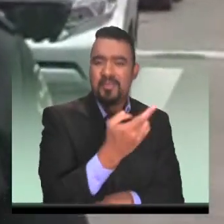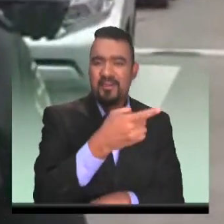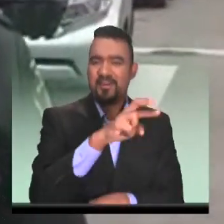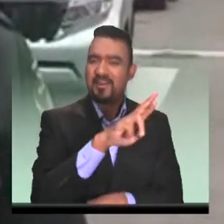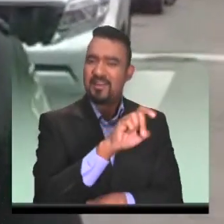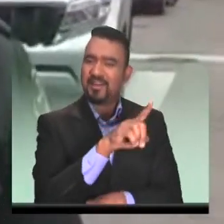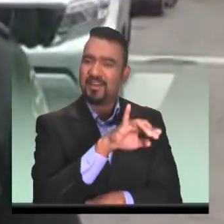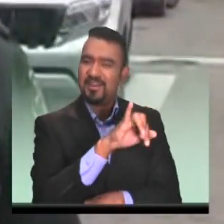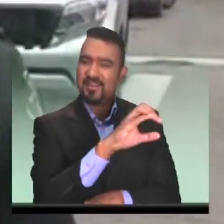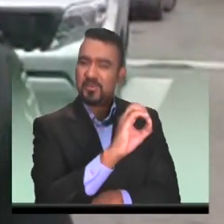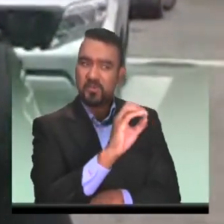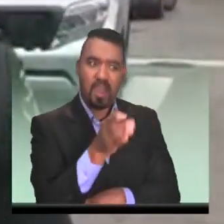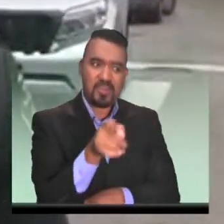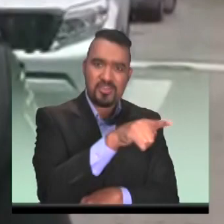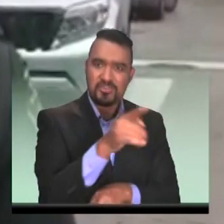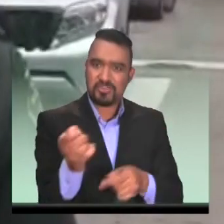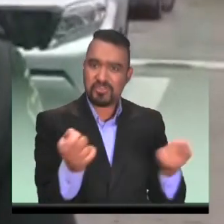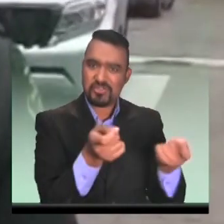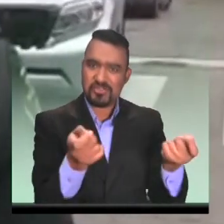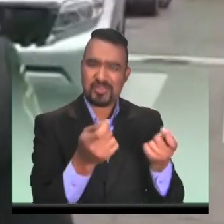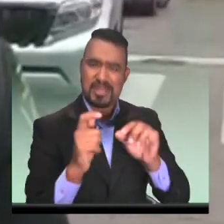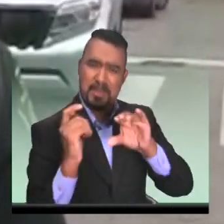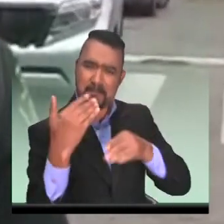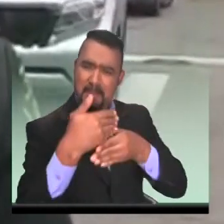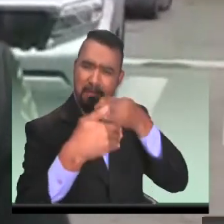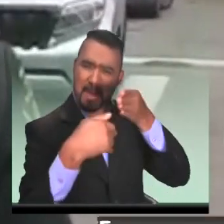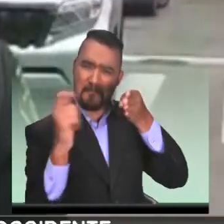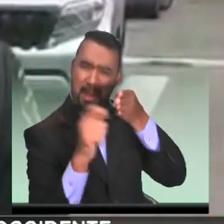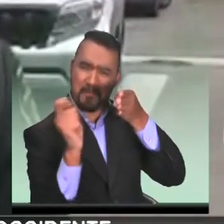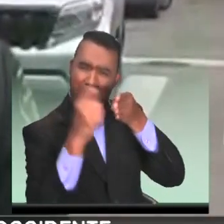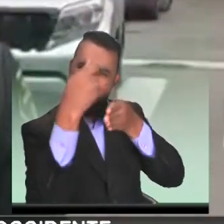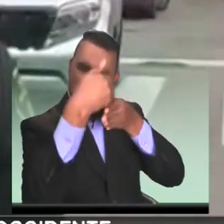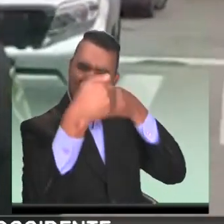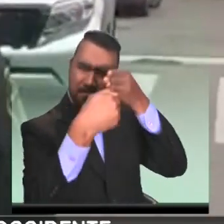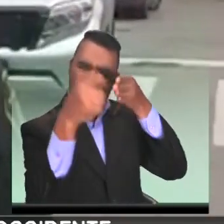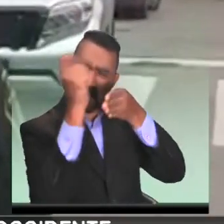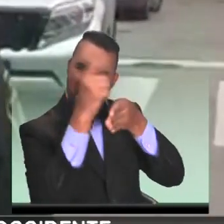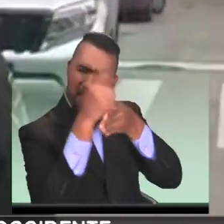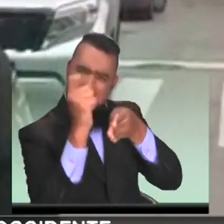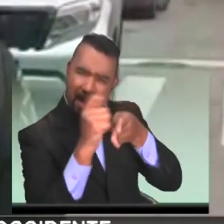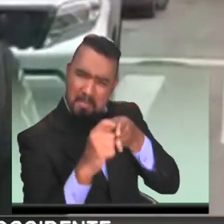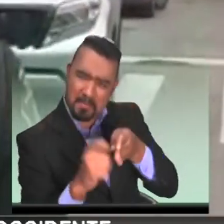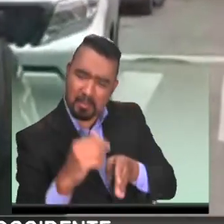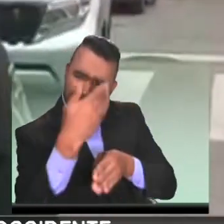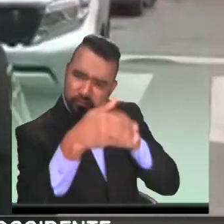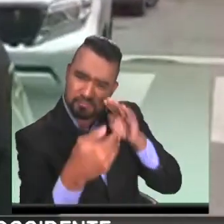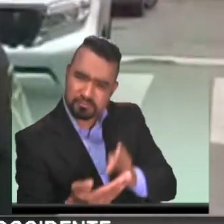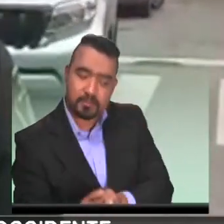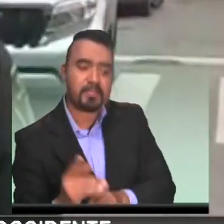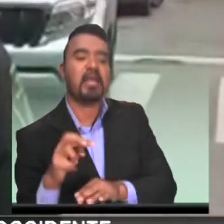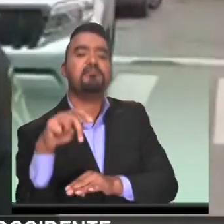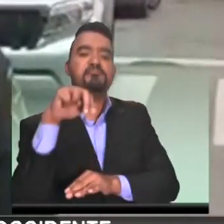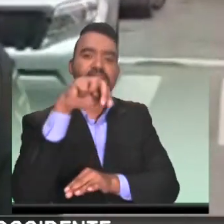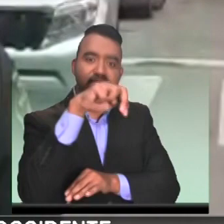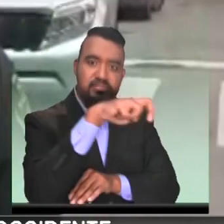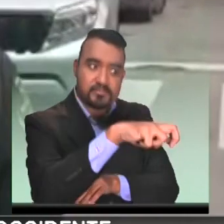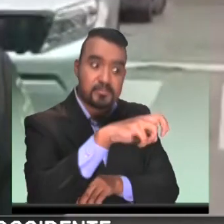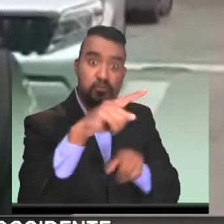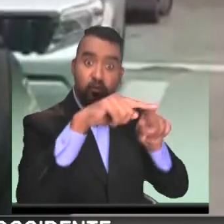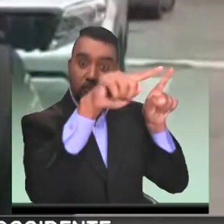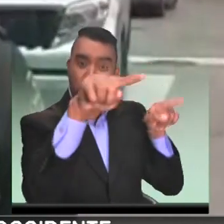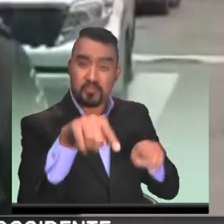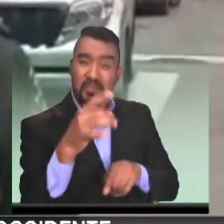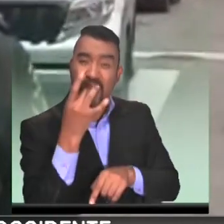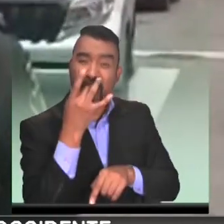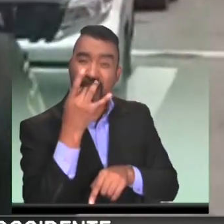la modalidad ventosa, abriendo varias paredes, llegaron hasta la caja fuerte principal del